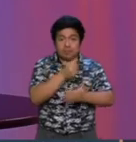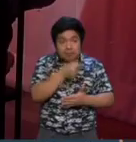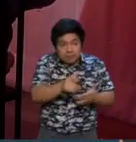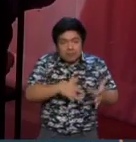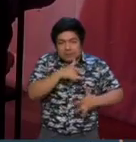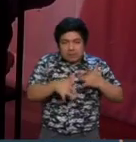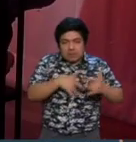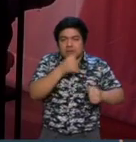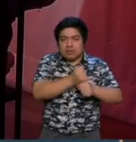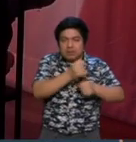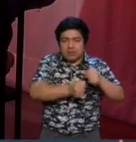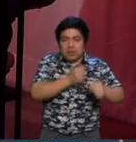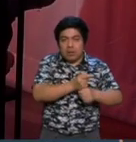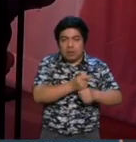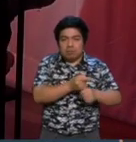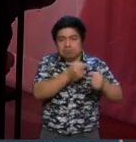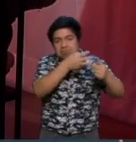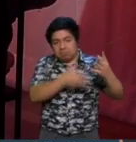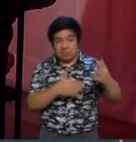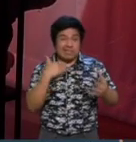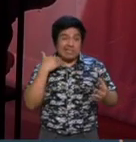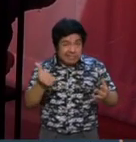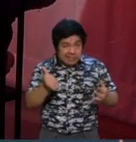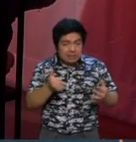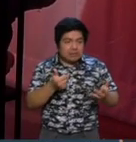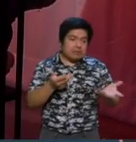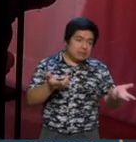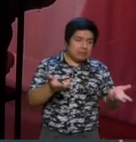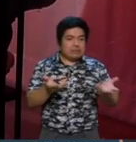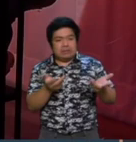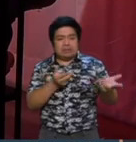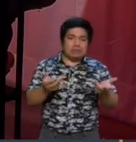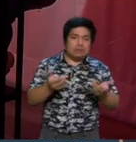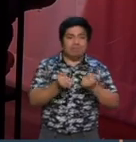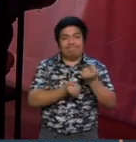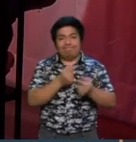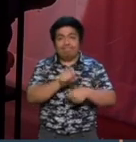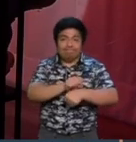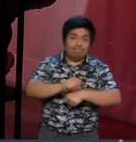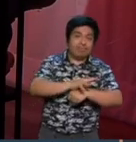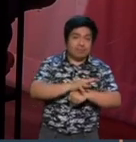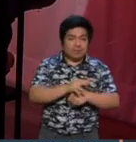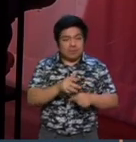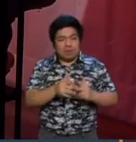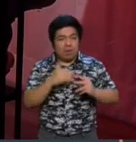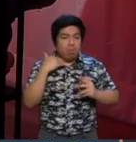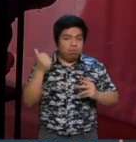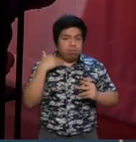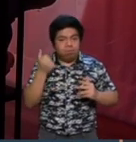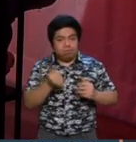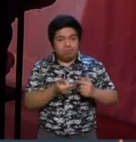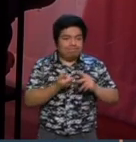crisis de inseguridad. Muchos delitos, incluso ya terminada la pandemia, la incidencia delictiva de muchos